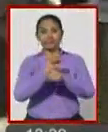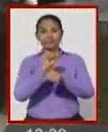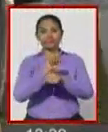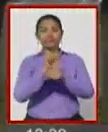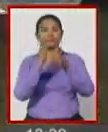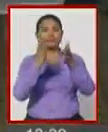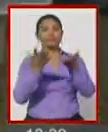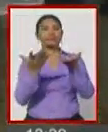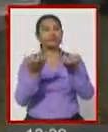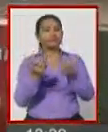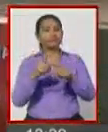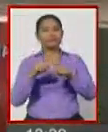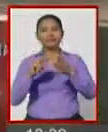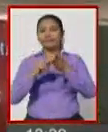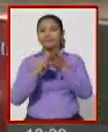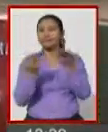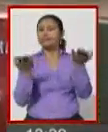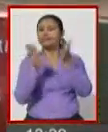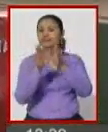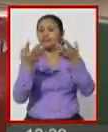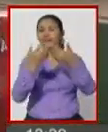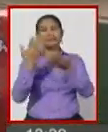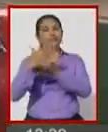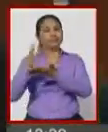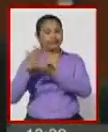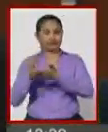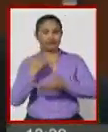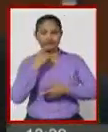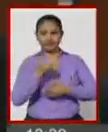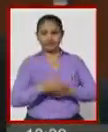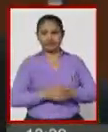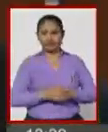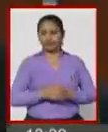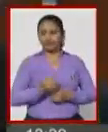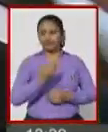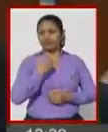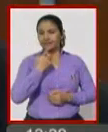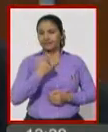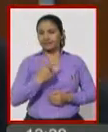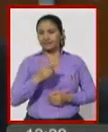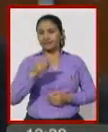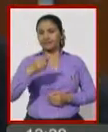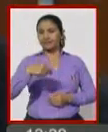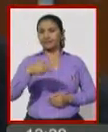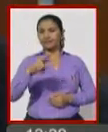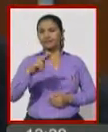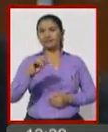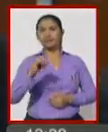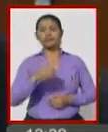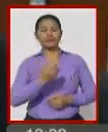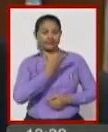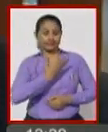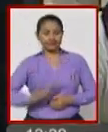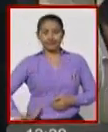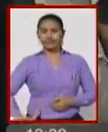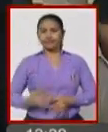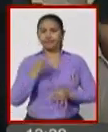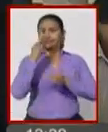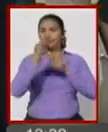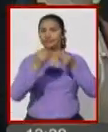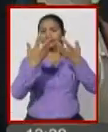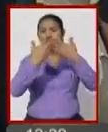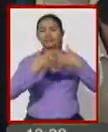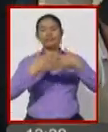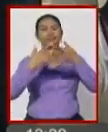trabajadores exigen, ya que derivaría en cierre de empresas y despidos. Así lo manifestó el presidente del ICSE, Gary Rodríguez. El presidente de la